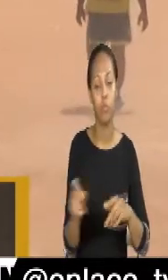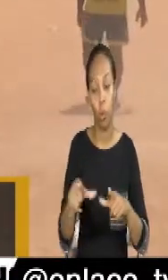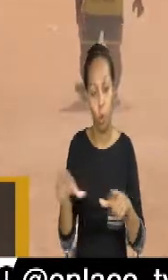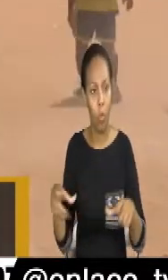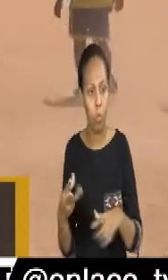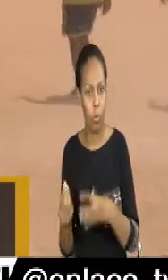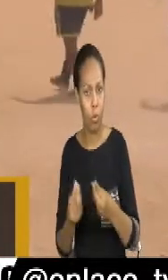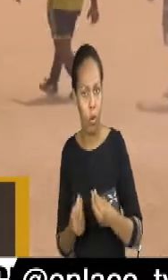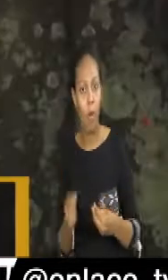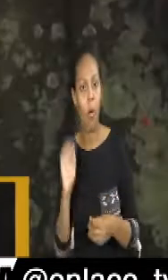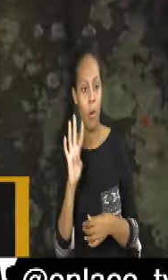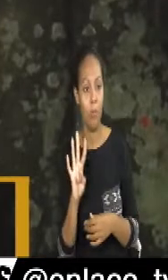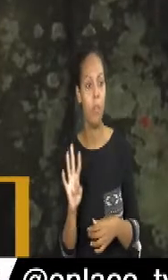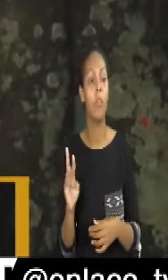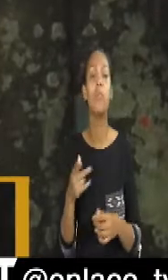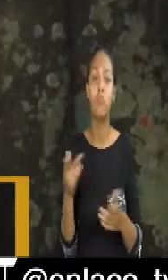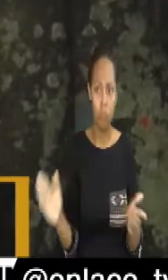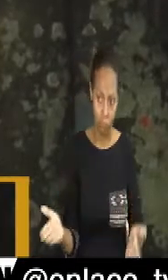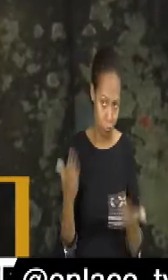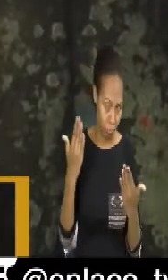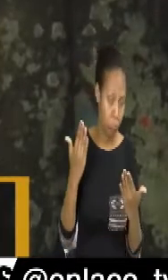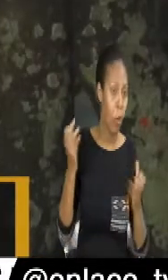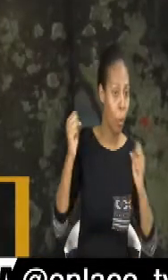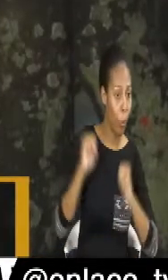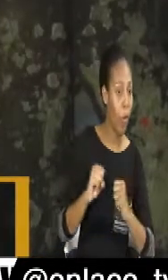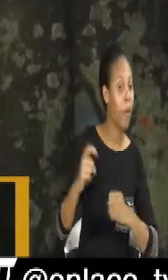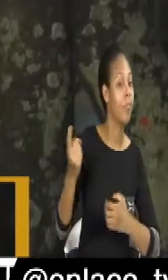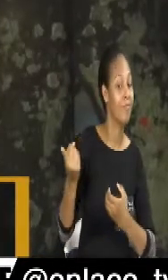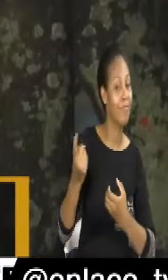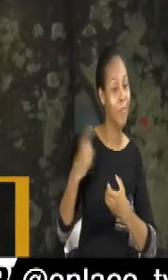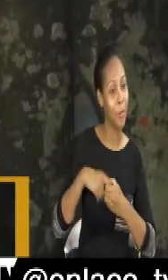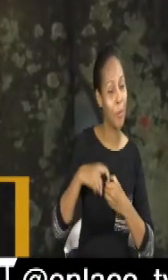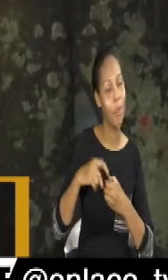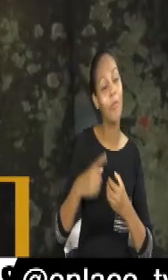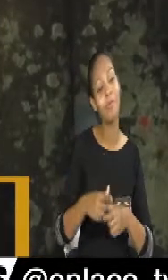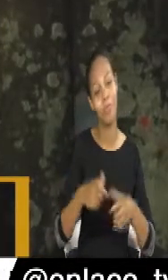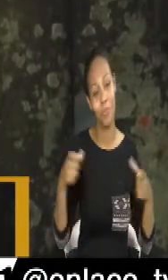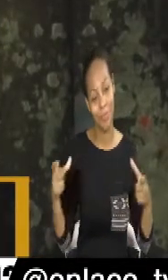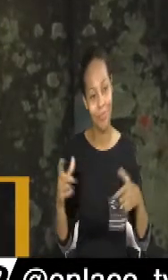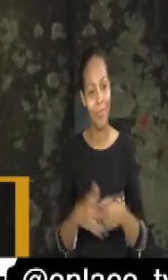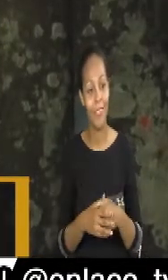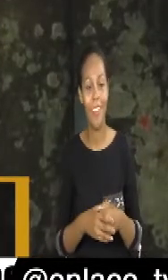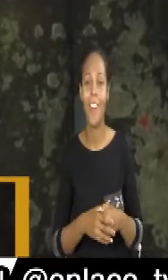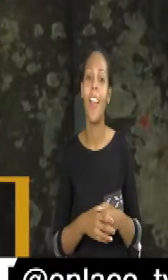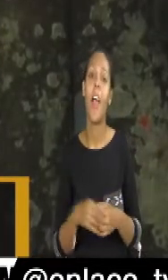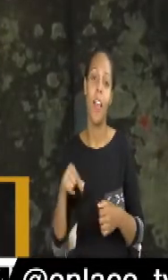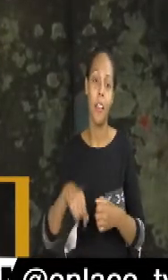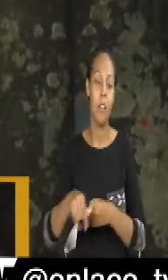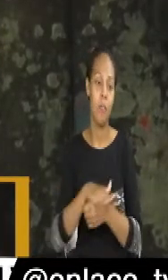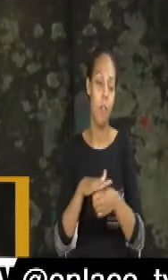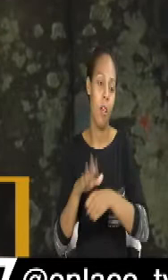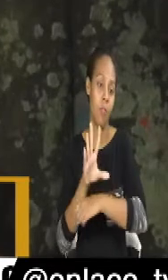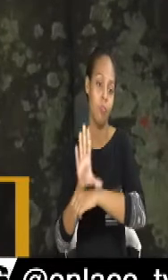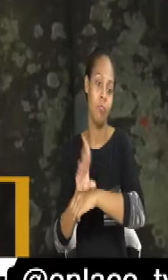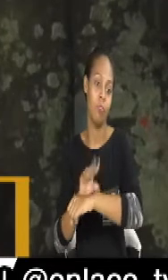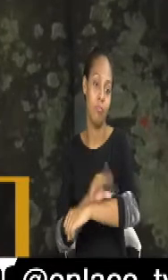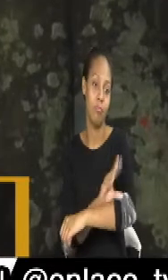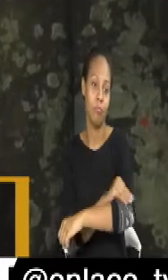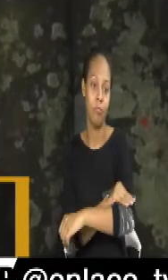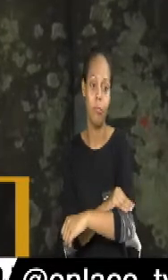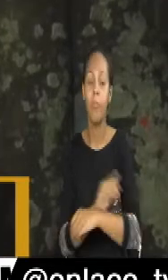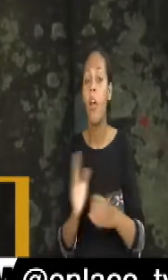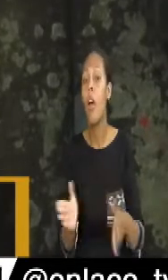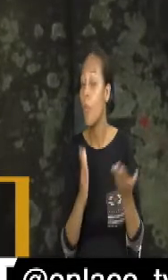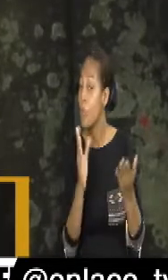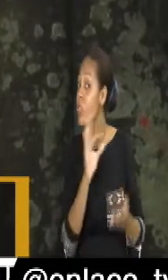invitación está abierta. Bueno, estamos invitando a la Comuna 4 del barrio El Cerro, pues para que se acerquen los días sábados